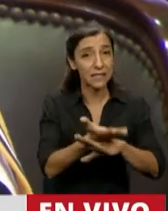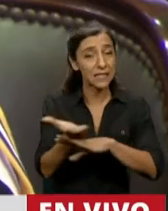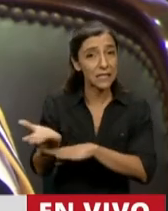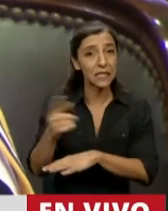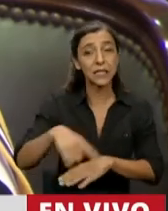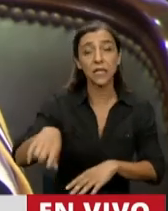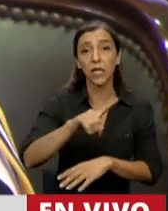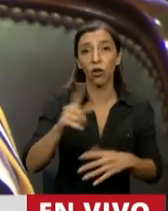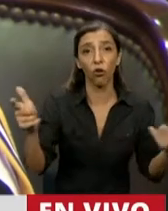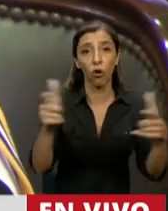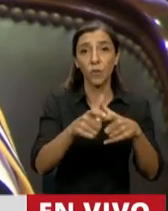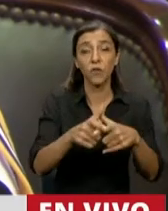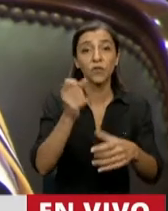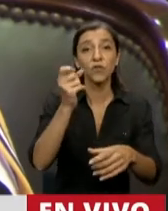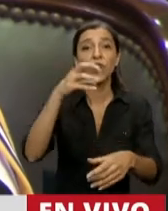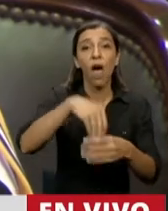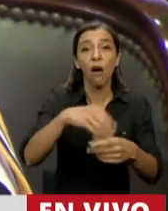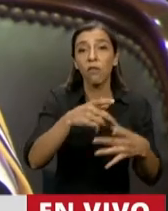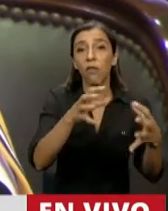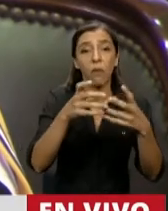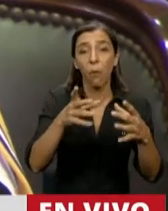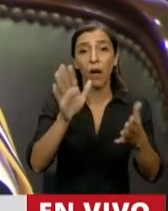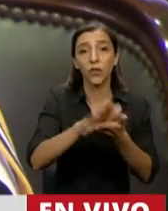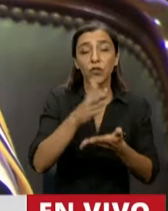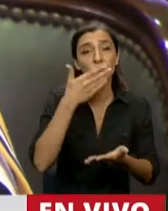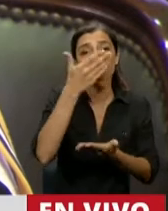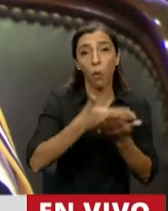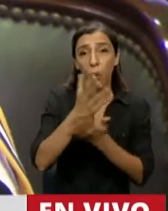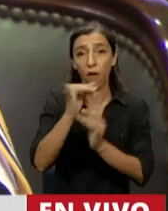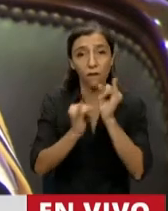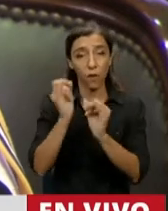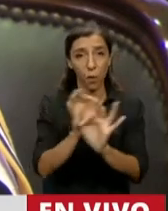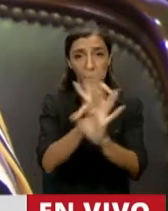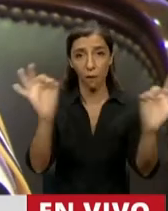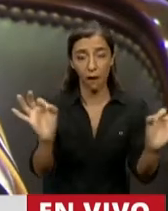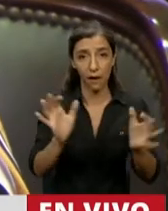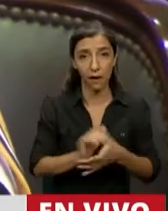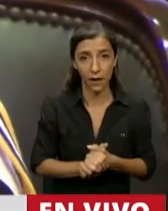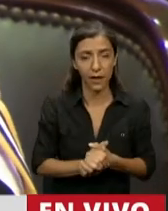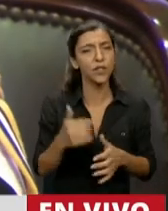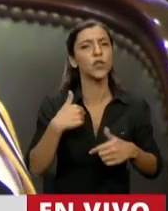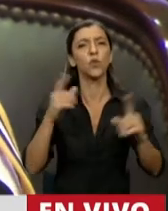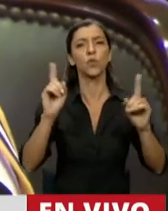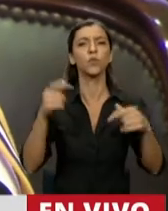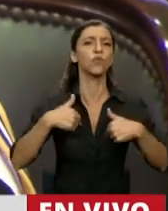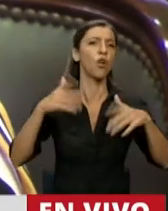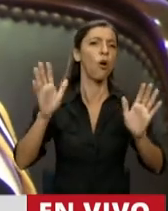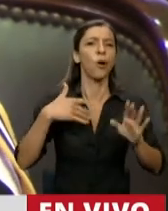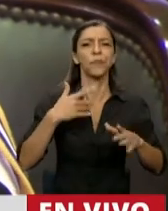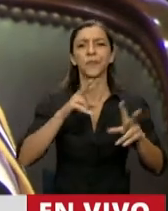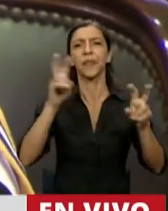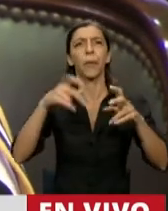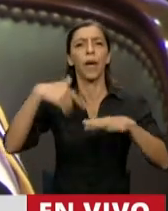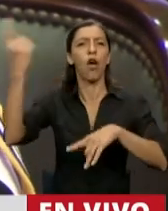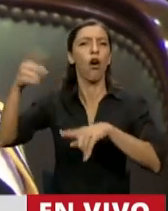este Congreso. 45 pedidos de informes, que no tenían que ver con cuestiones circunstanciales, tenían